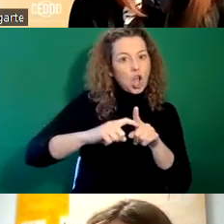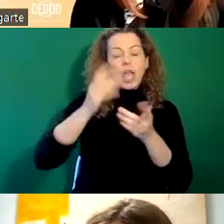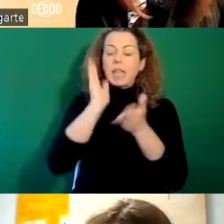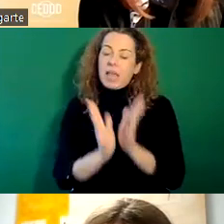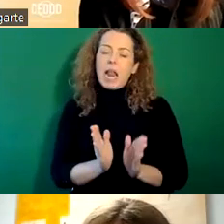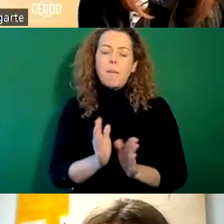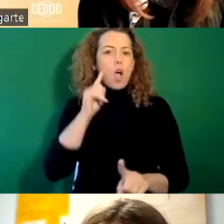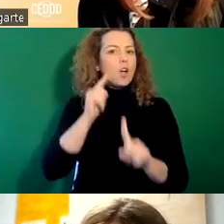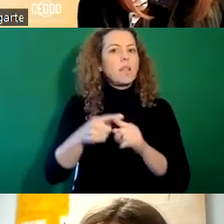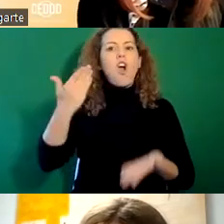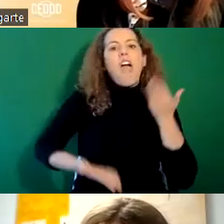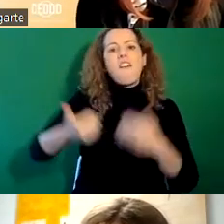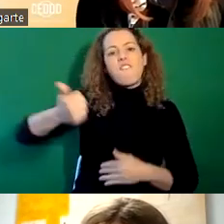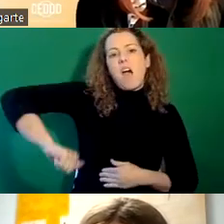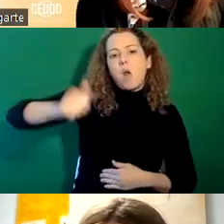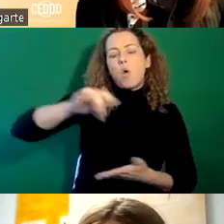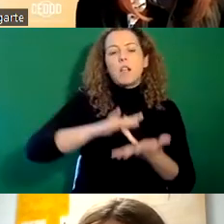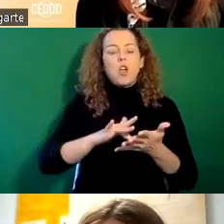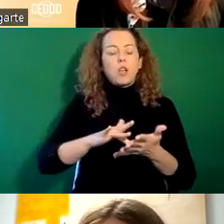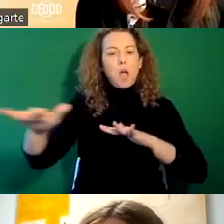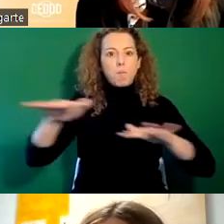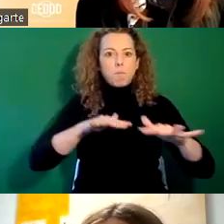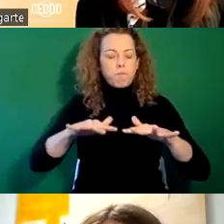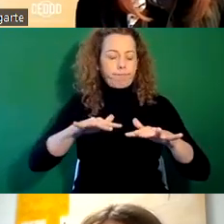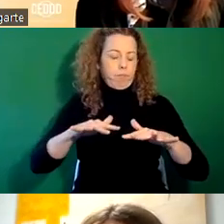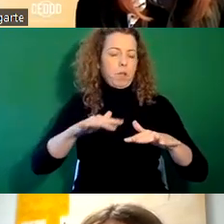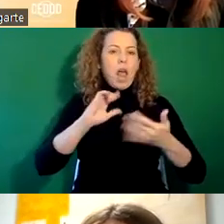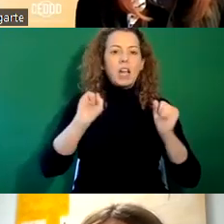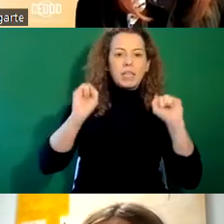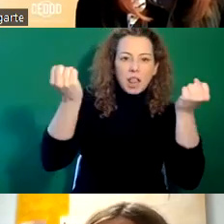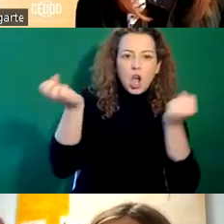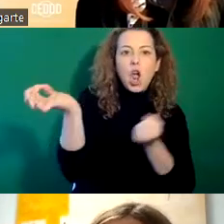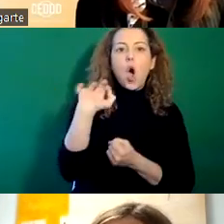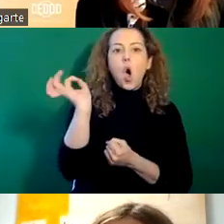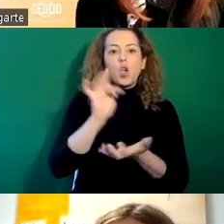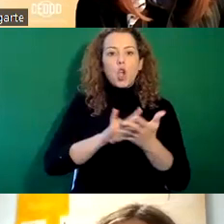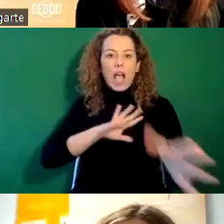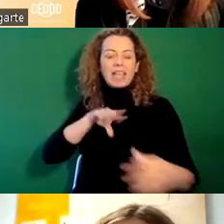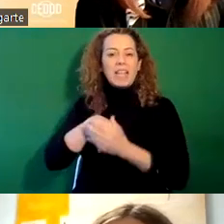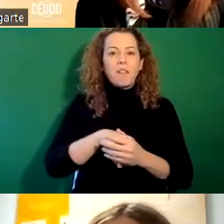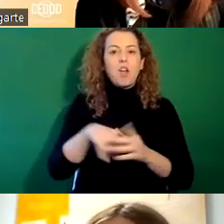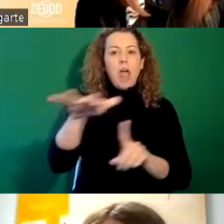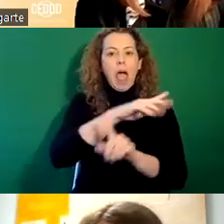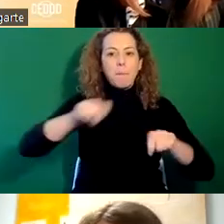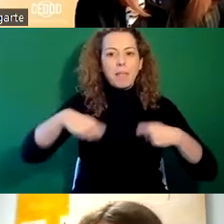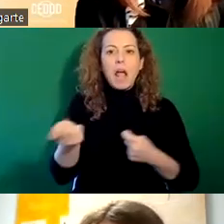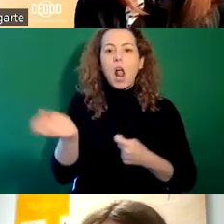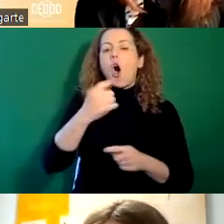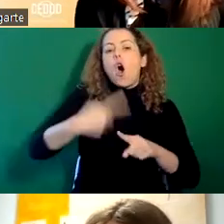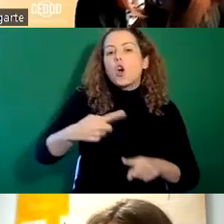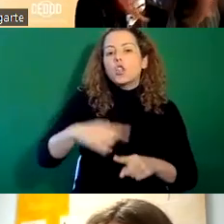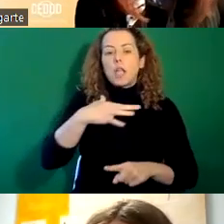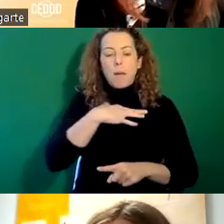para evaluar momentos de alteraciones o intervenciones ambientales o cosas que les